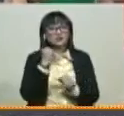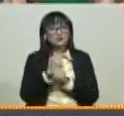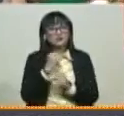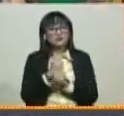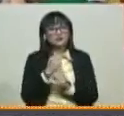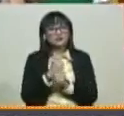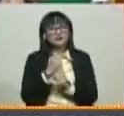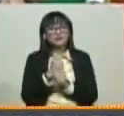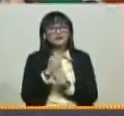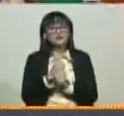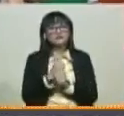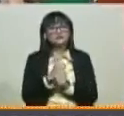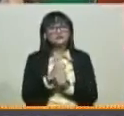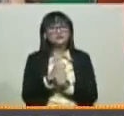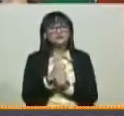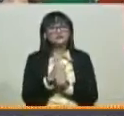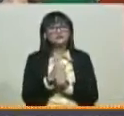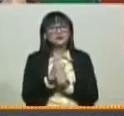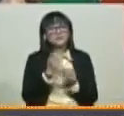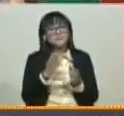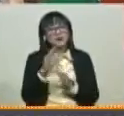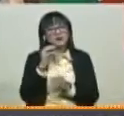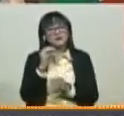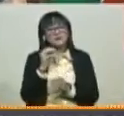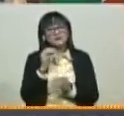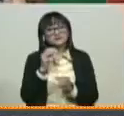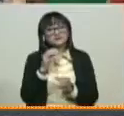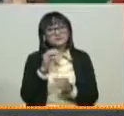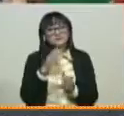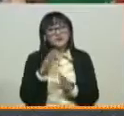trabajo en el Plan Chamba Juvenil.